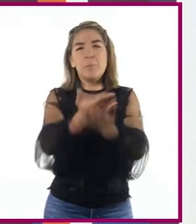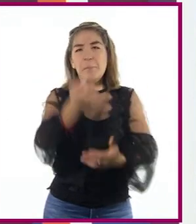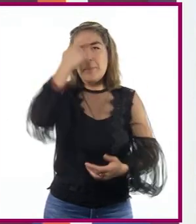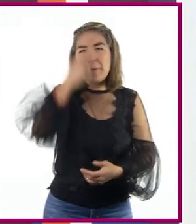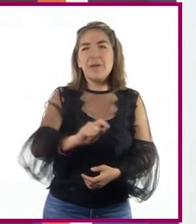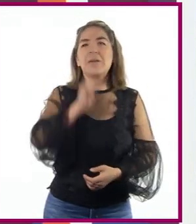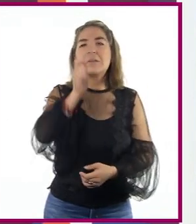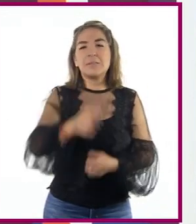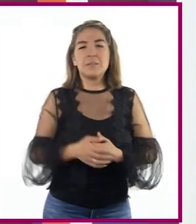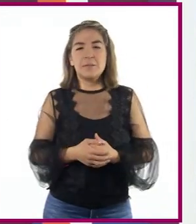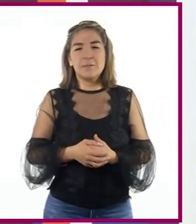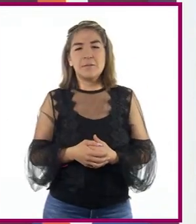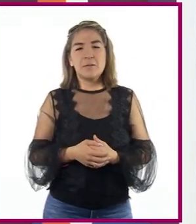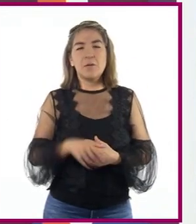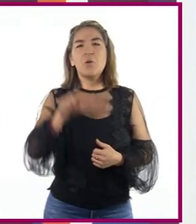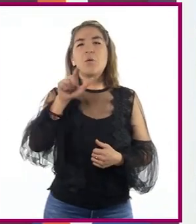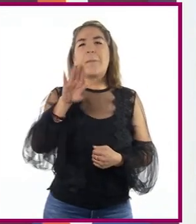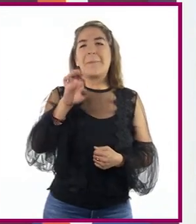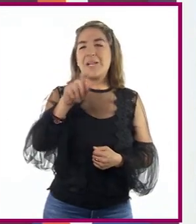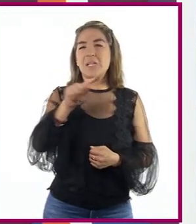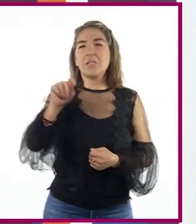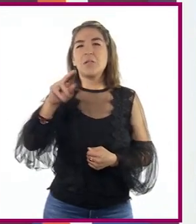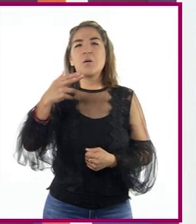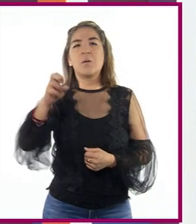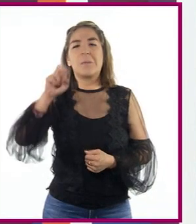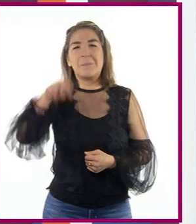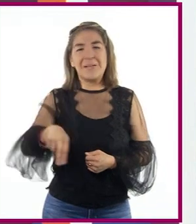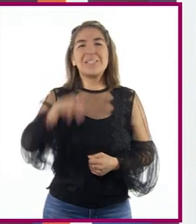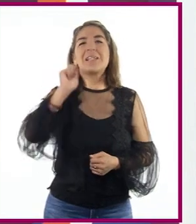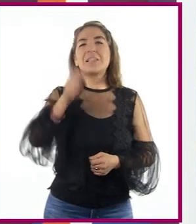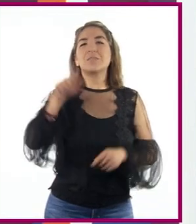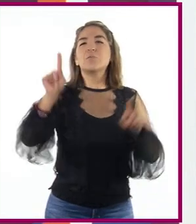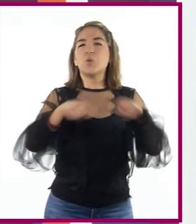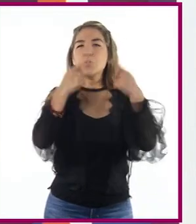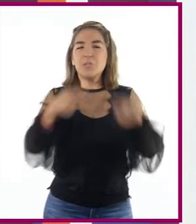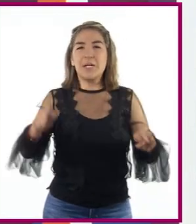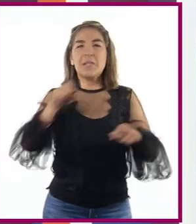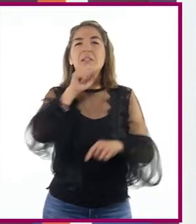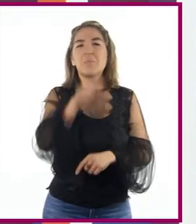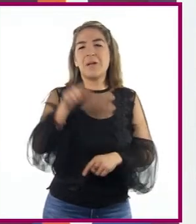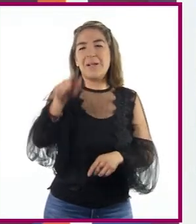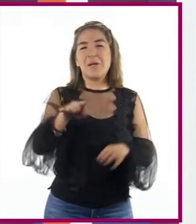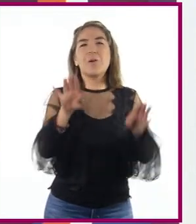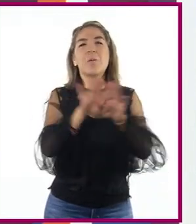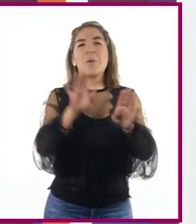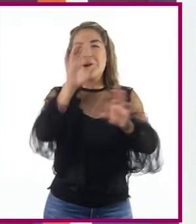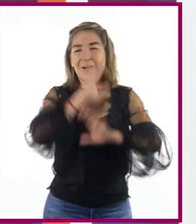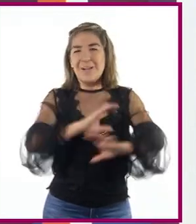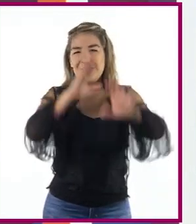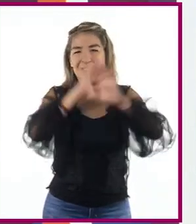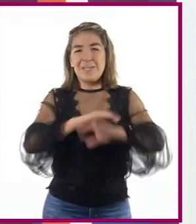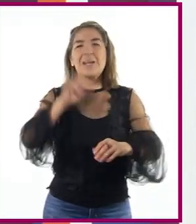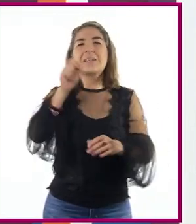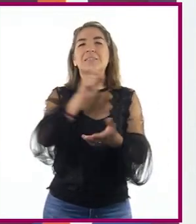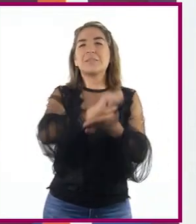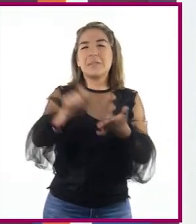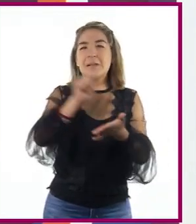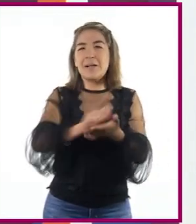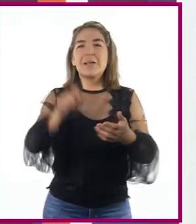realizada por Ludwig van Beethoven para su novena sinfonía y la Oda a la Alegría, escrita por Schiller